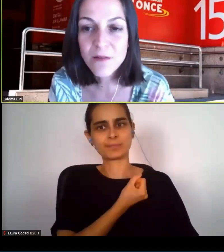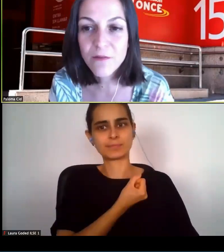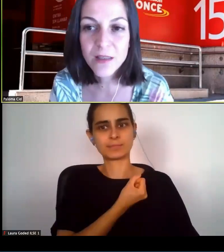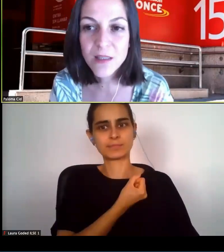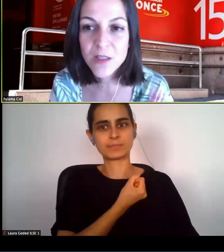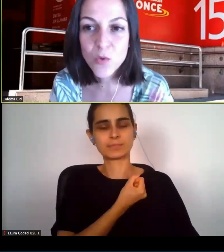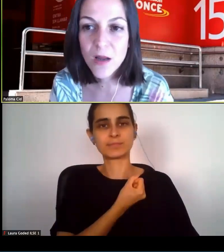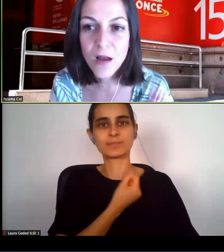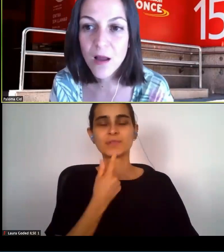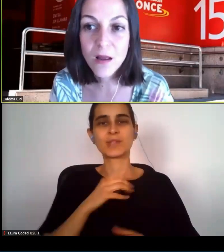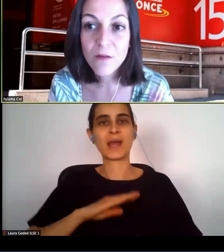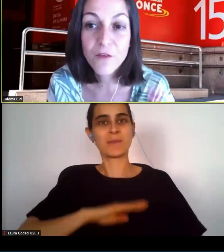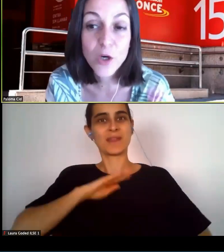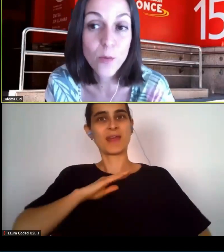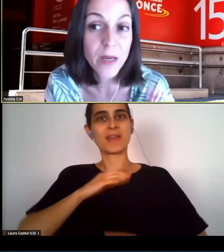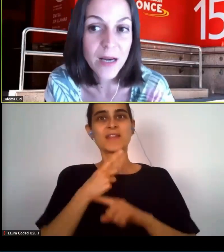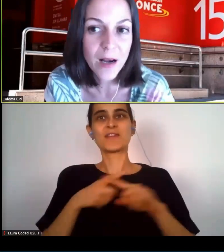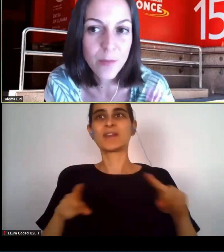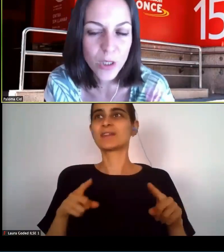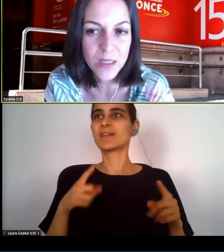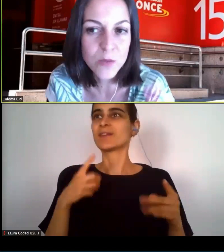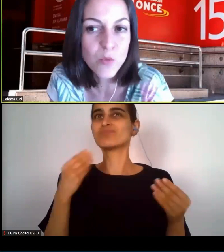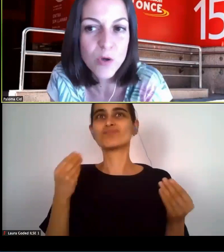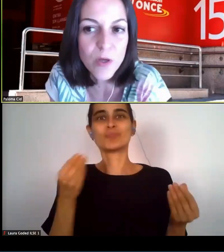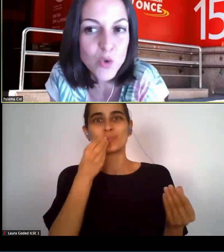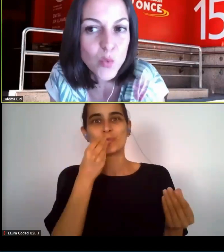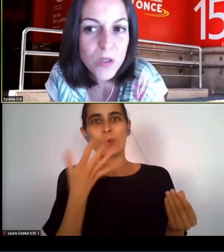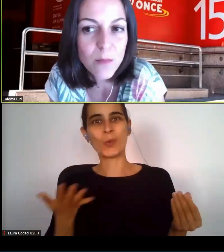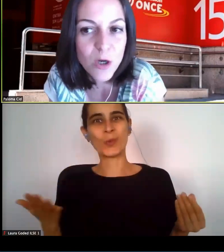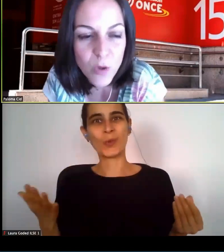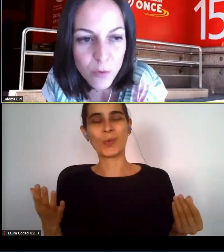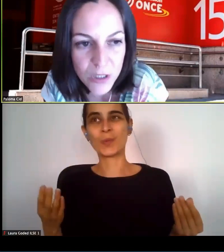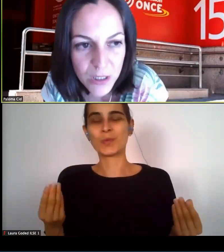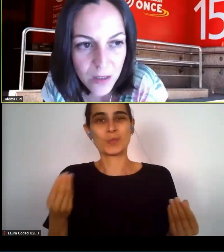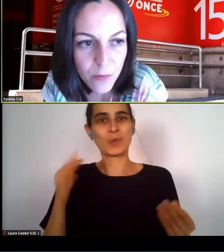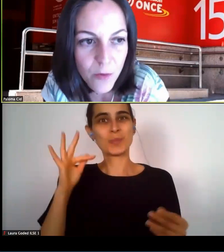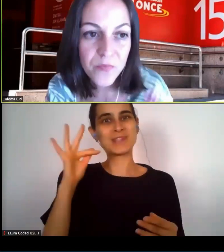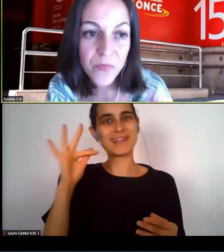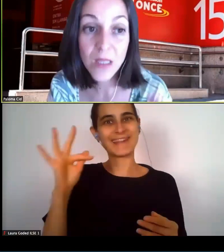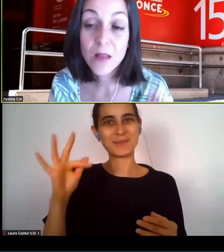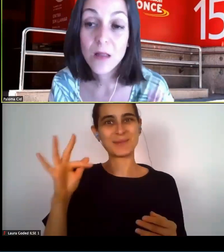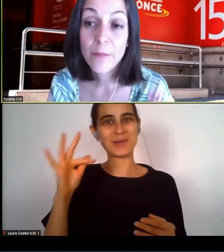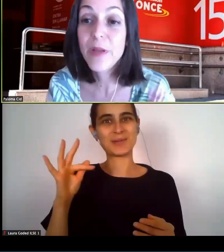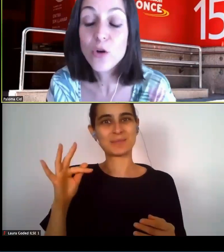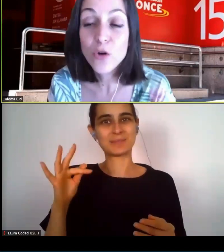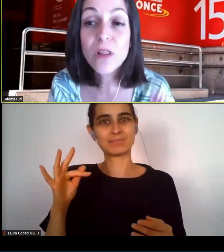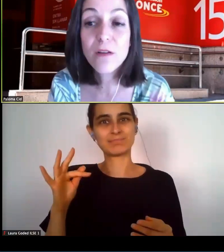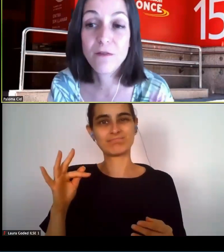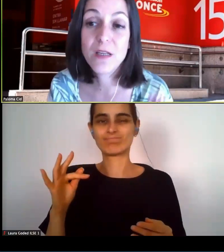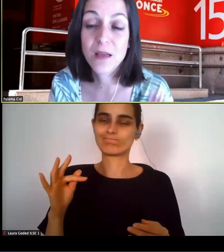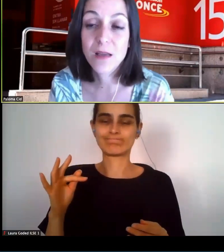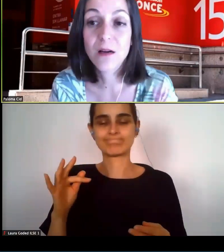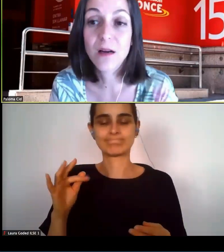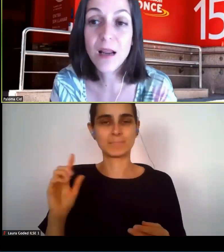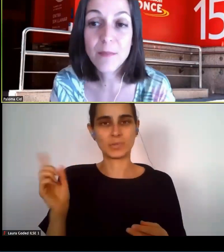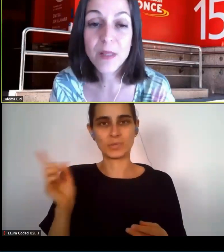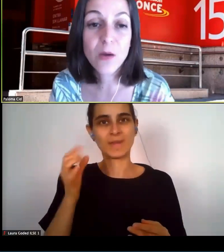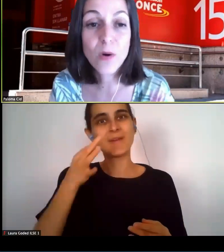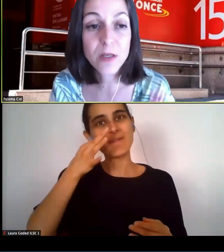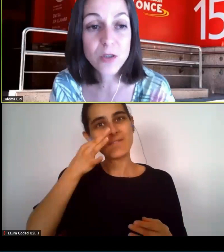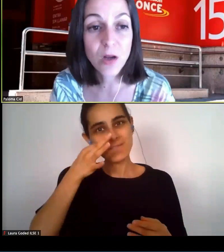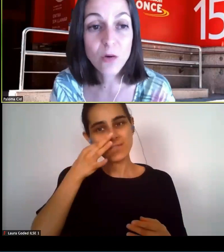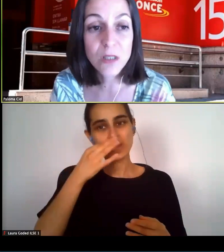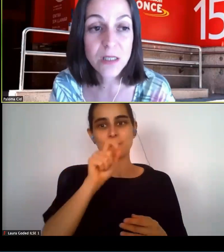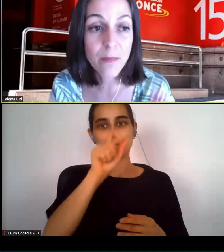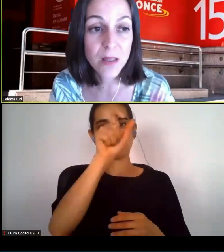capacidades diferentes suena fenomenal porque es un término muy positivo. Pero no define realmente a